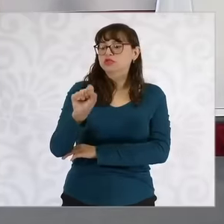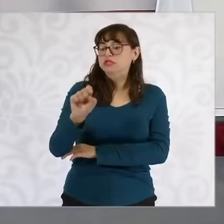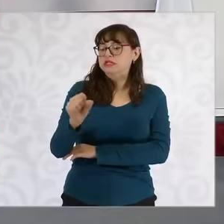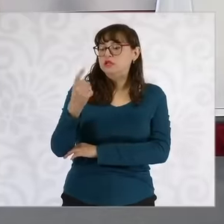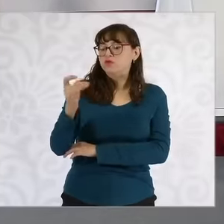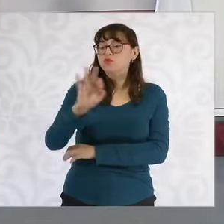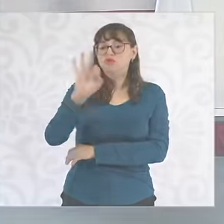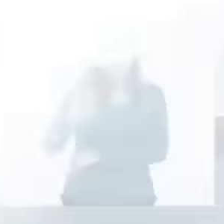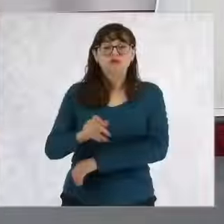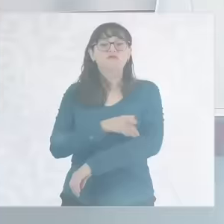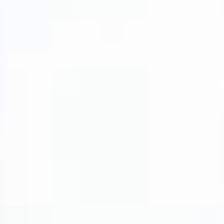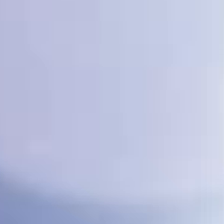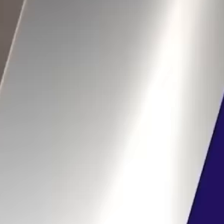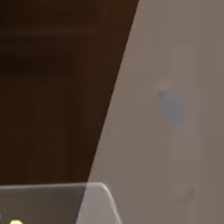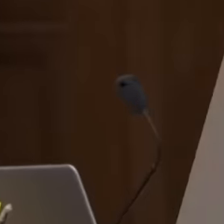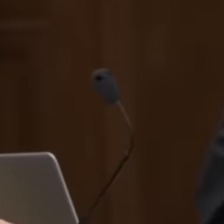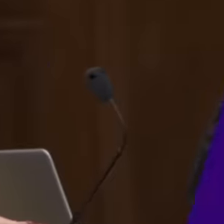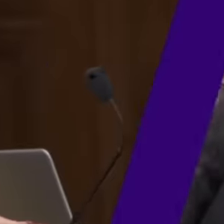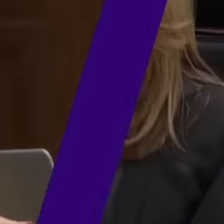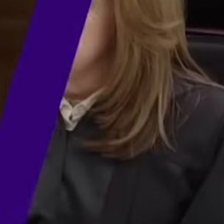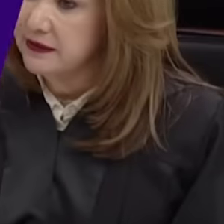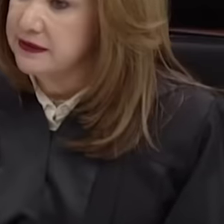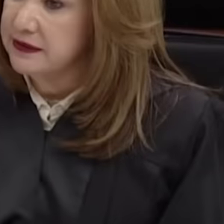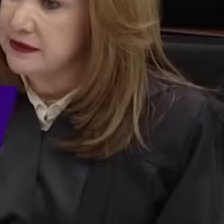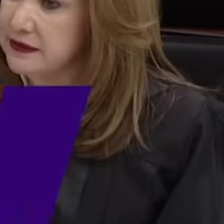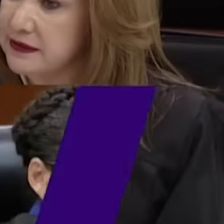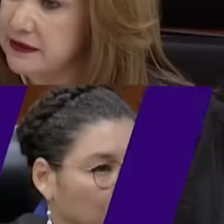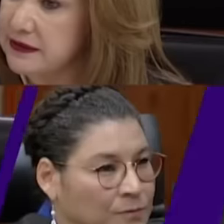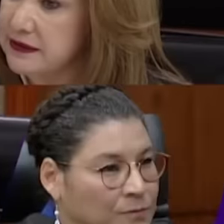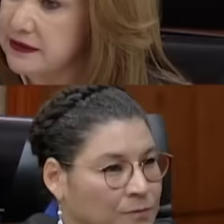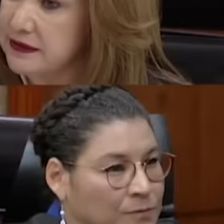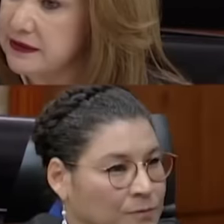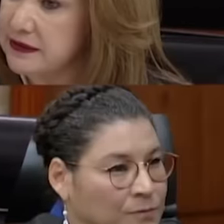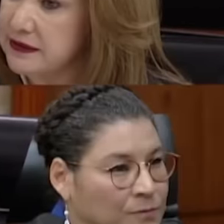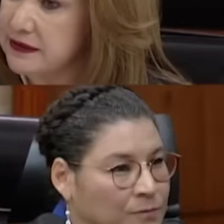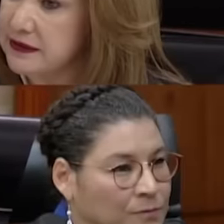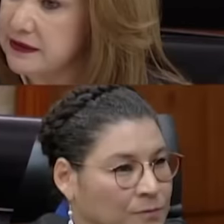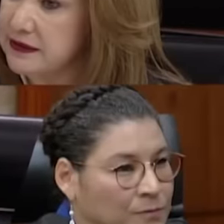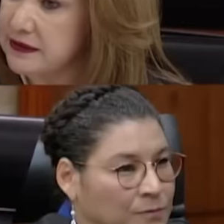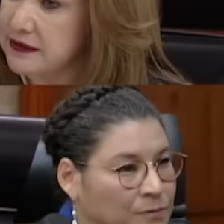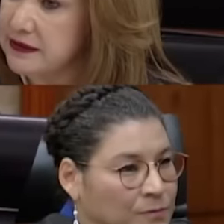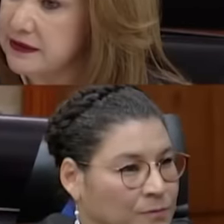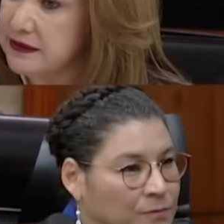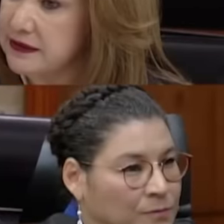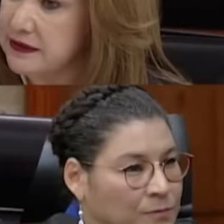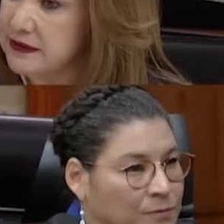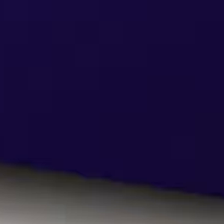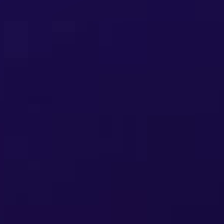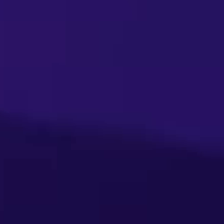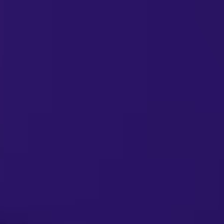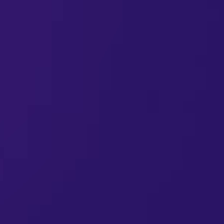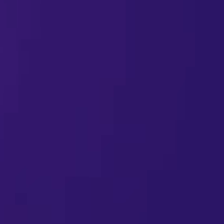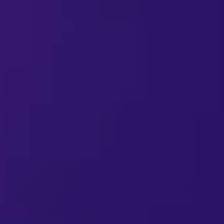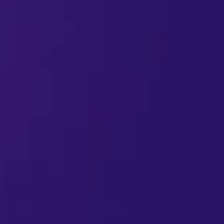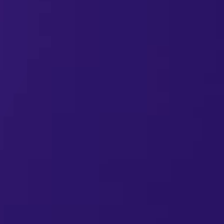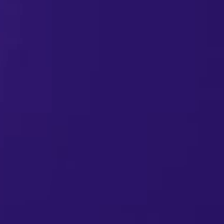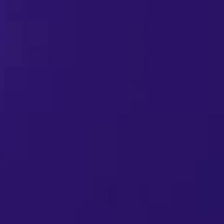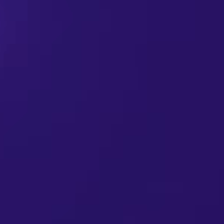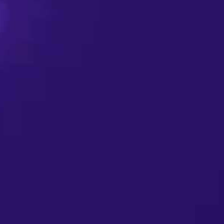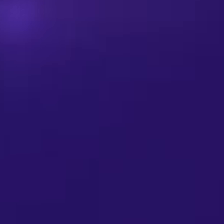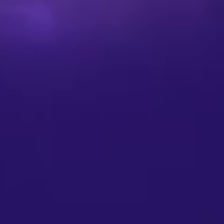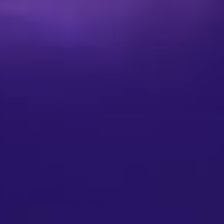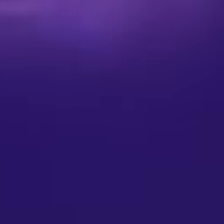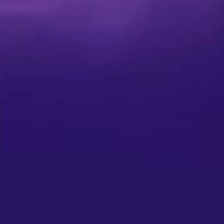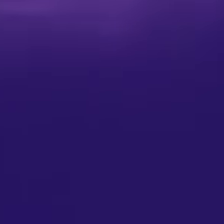esto mismo se aferran a perder su puesto y no quieren la nueva reforma al Poder Judicial, donde el pueblo de México